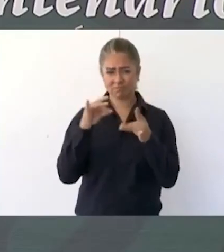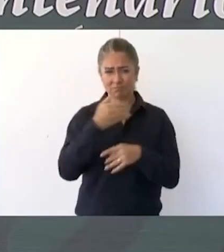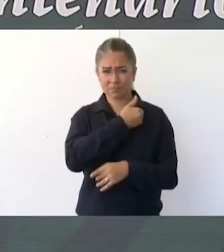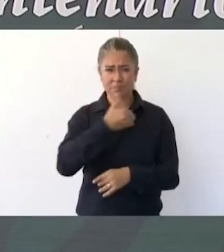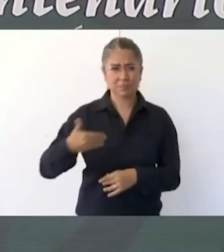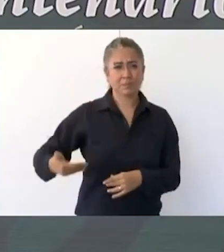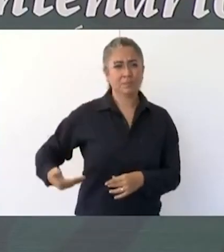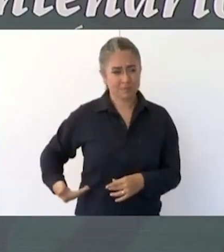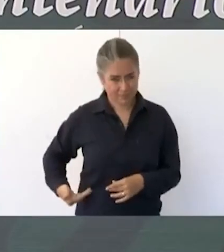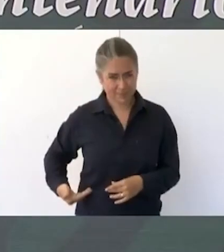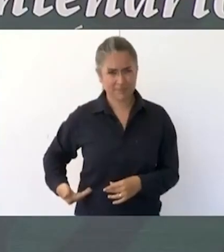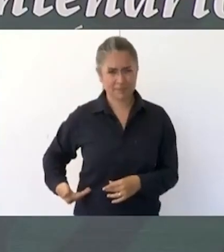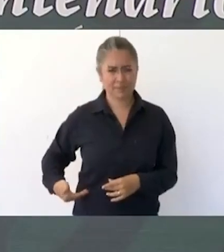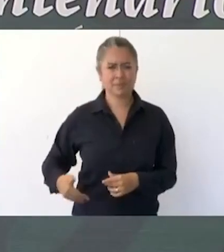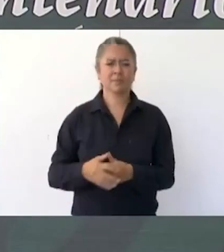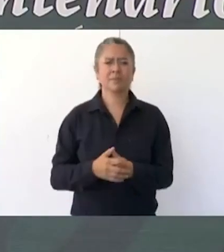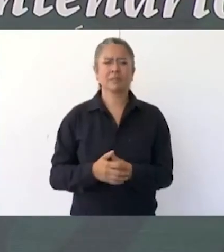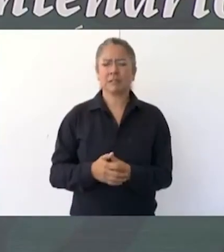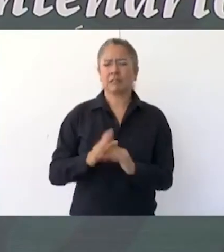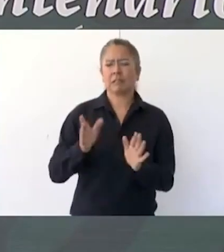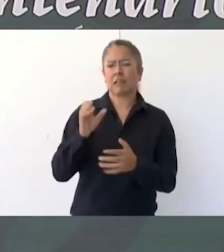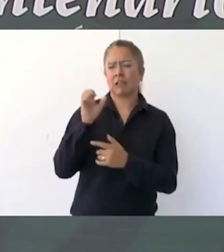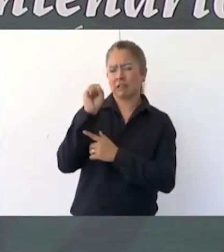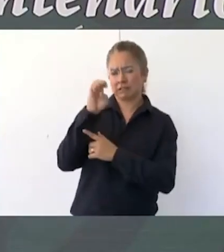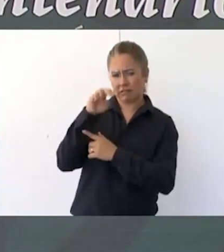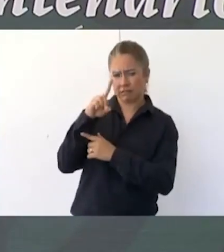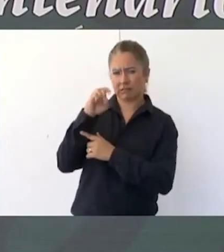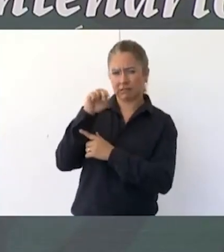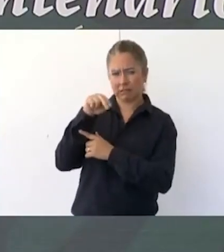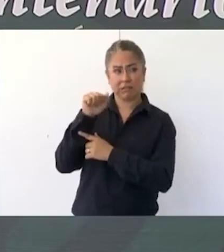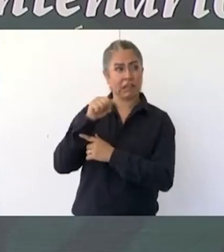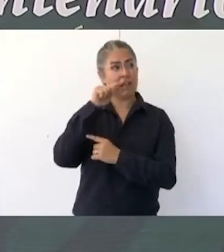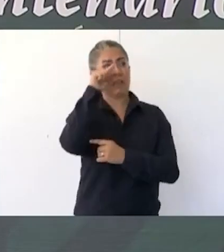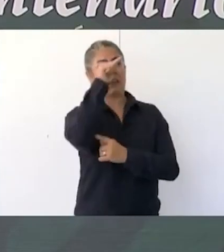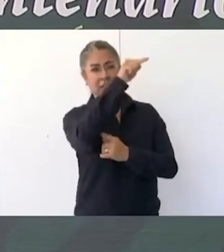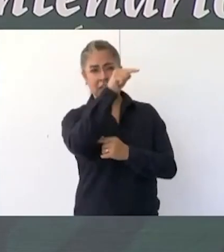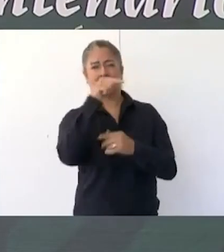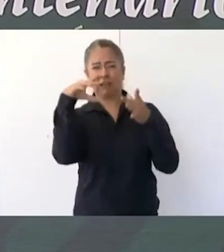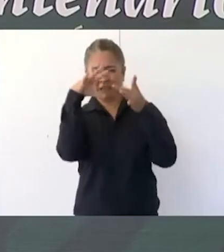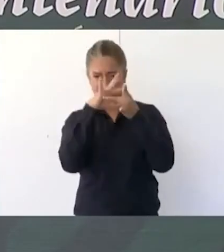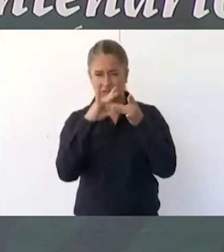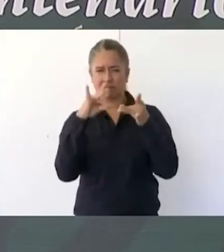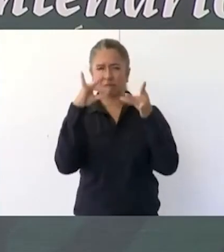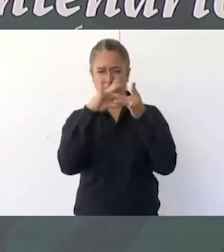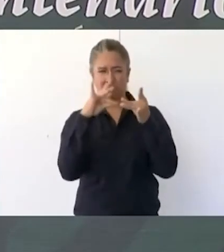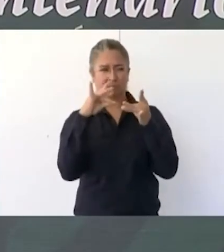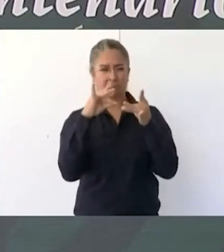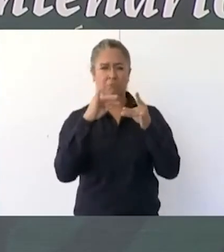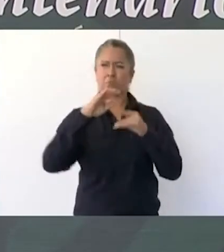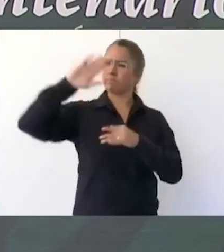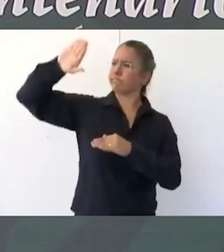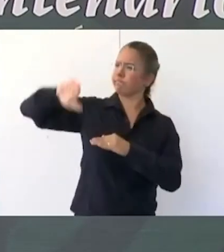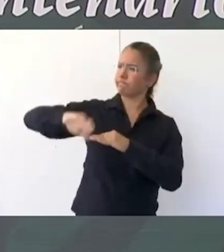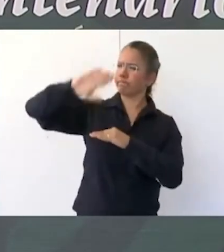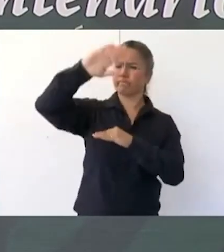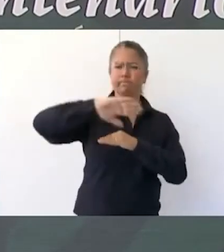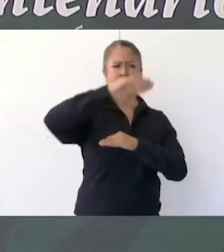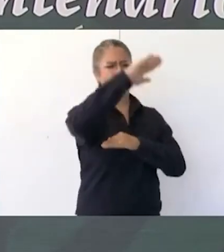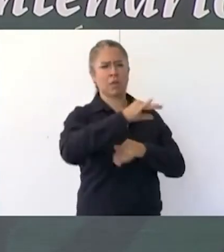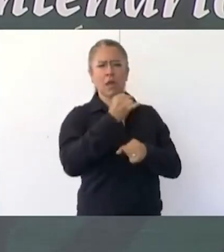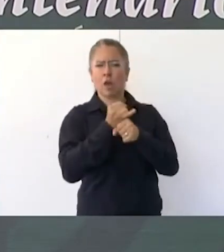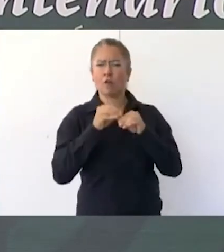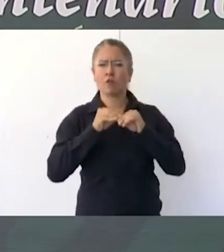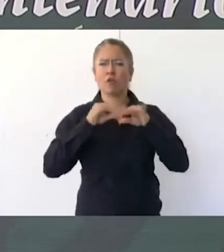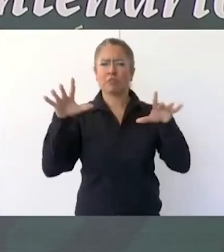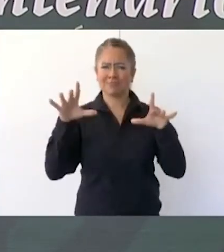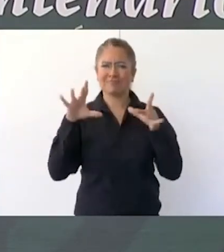del Estado Mayor de la Secretaría de la Defensa Nacional, en las mamparas que se encuentran aquí al lado, este gran proyecto se dividió en 3 etapas,